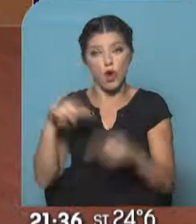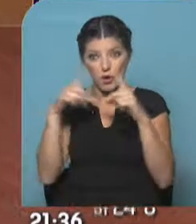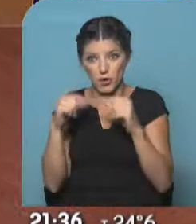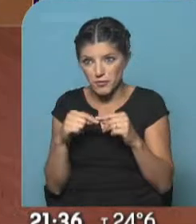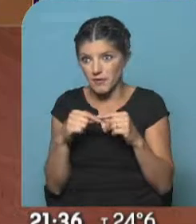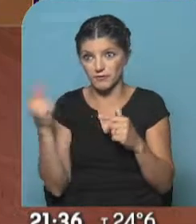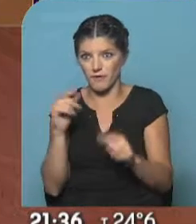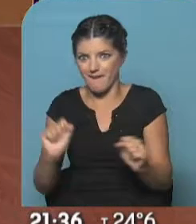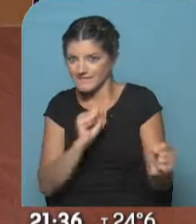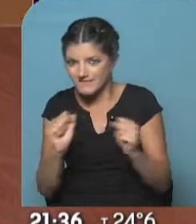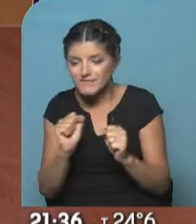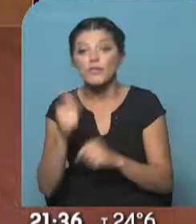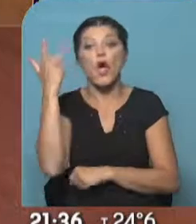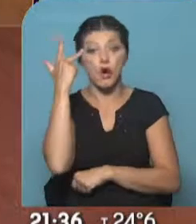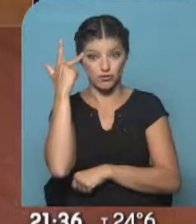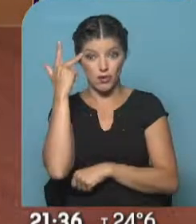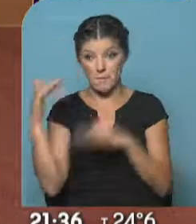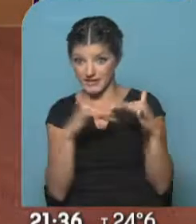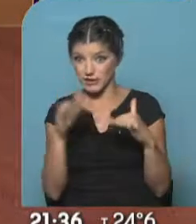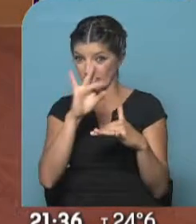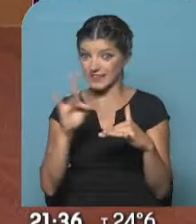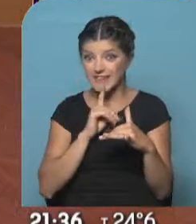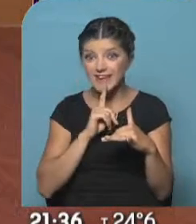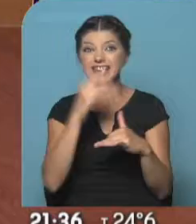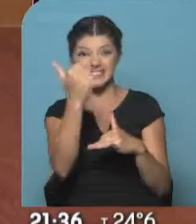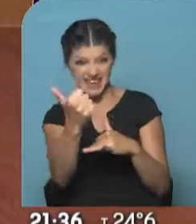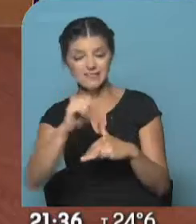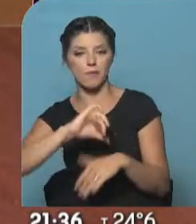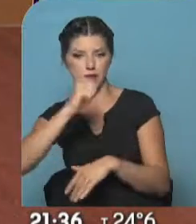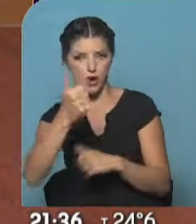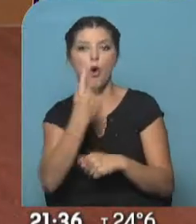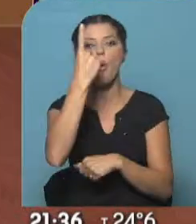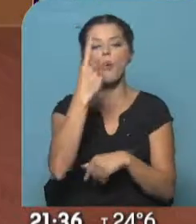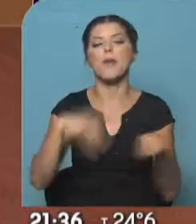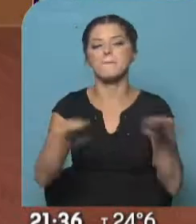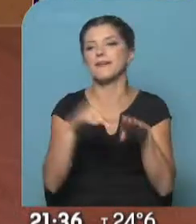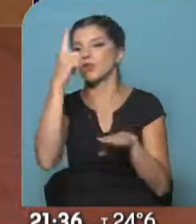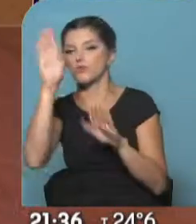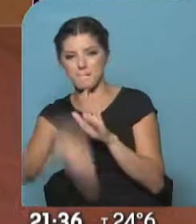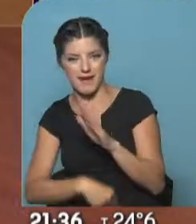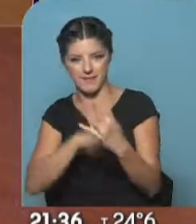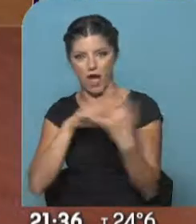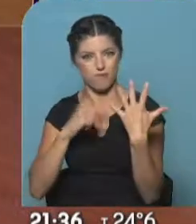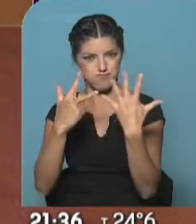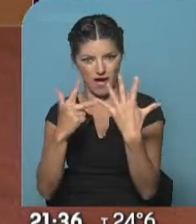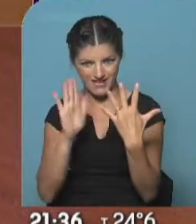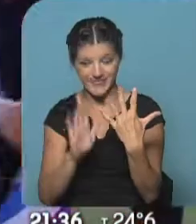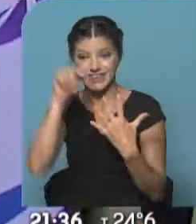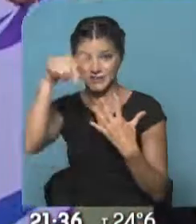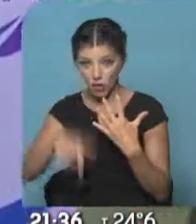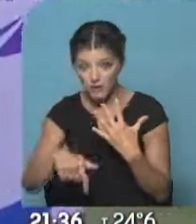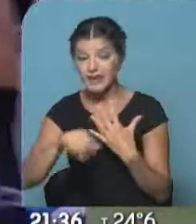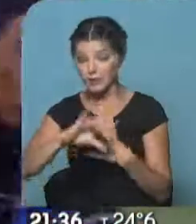ilusionarse. 8 partidos dirigidos, 6 victorias, un empate, una derrota y lo más importante, con la de hoy, la punta del